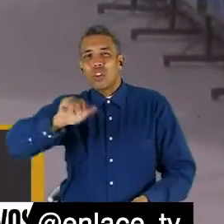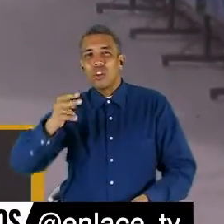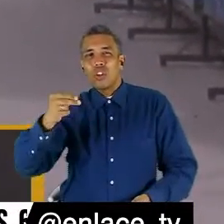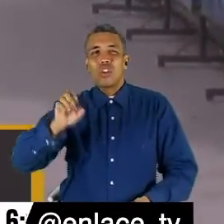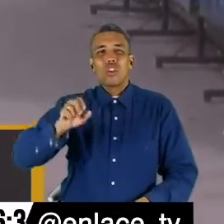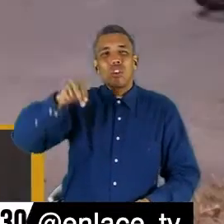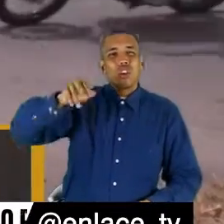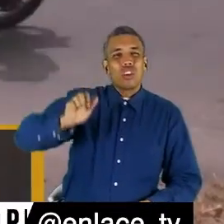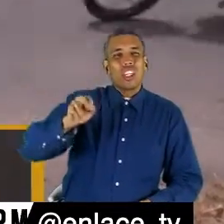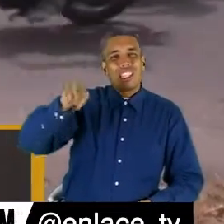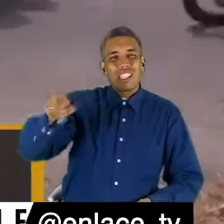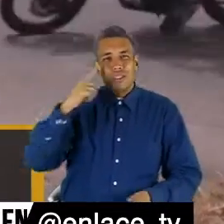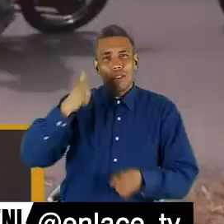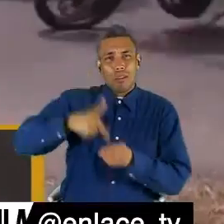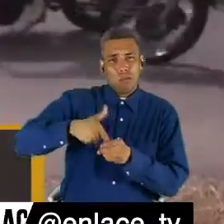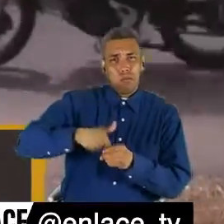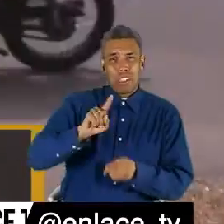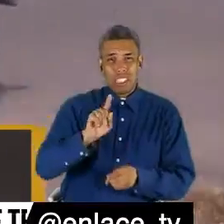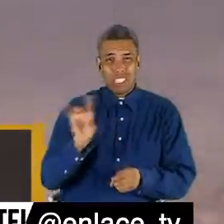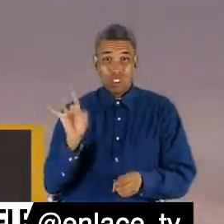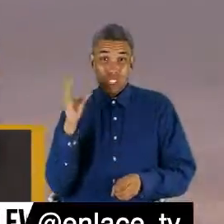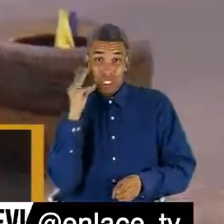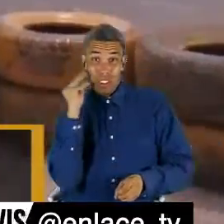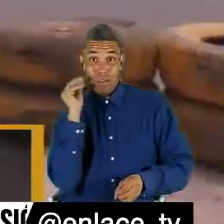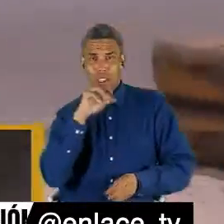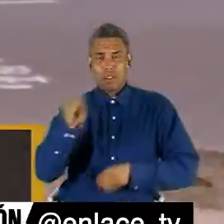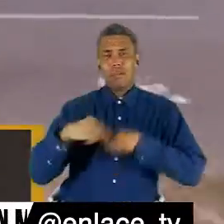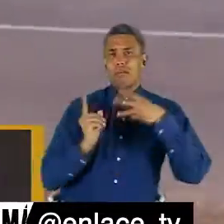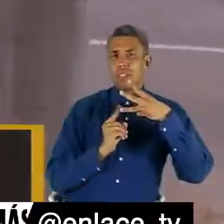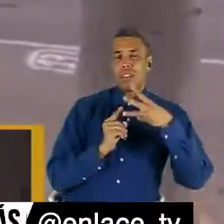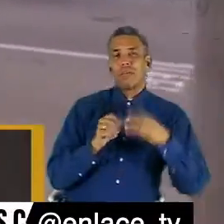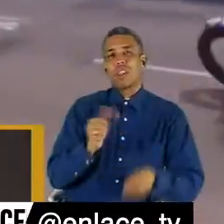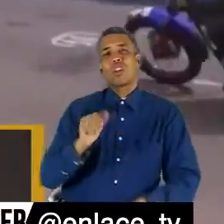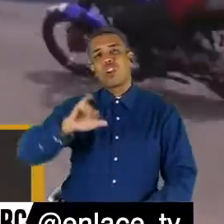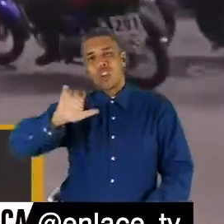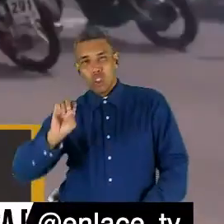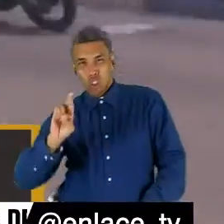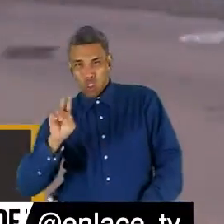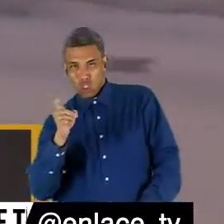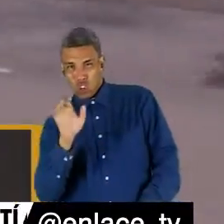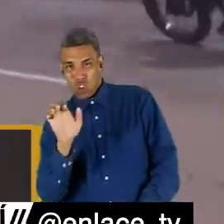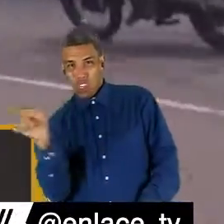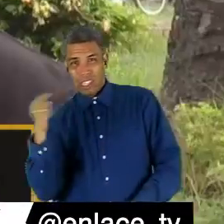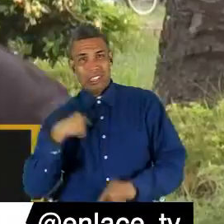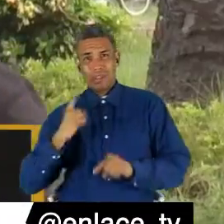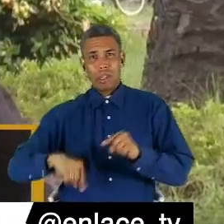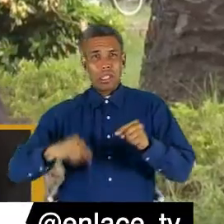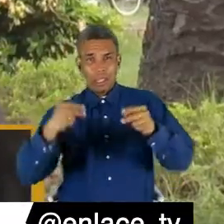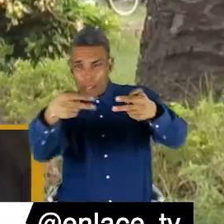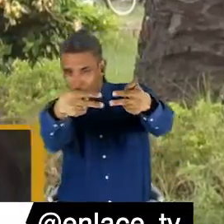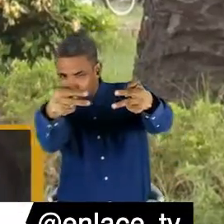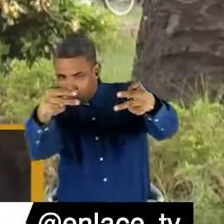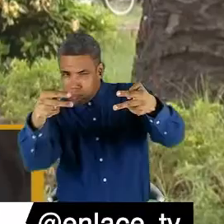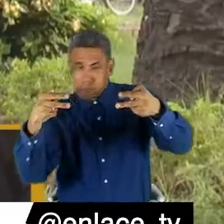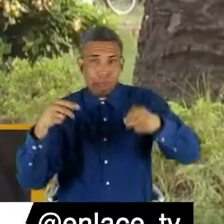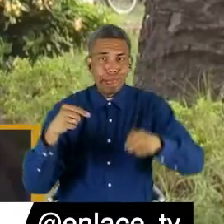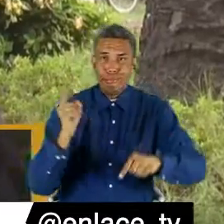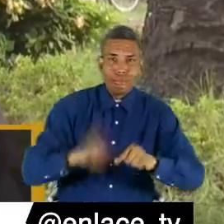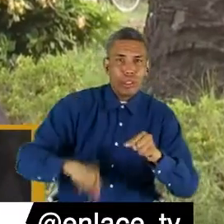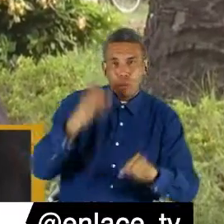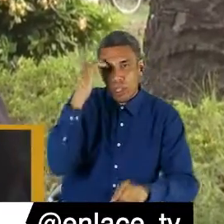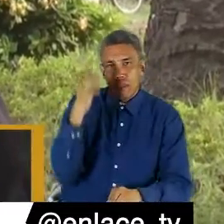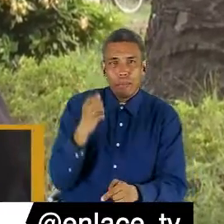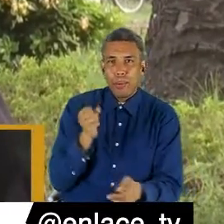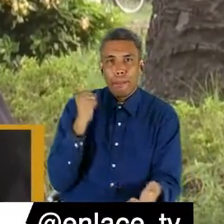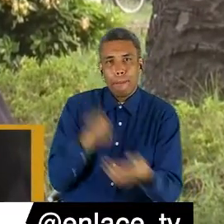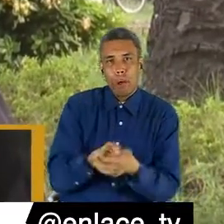categoría 115 expertos y Jorge Molano no pudo concluir por accidente. Lo logro gracias porque tenemos una